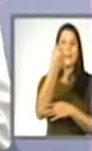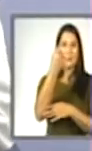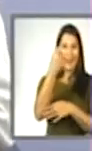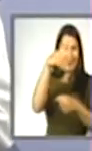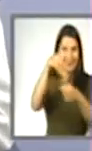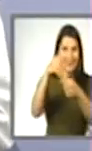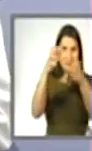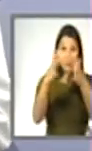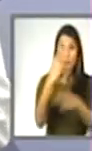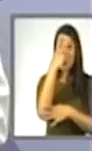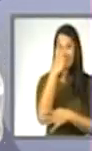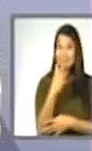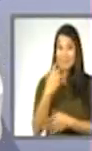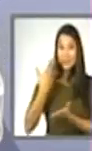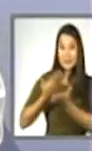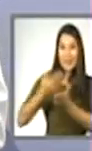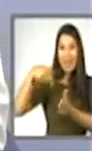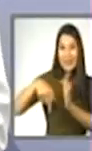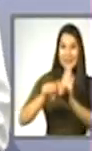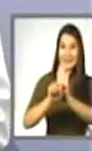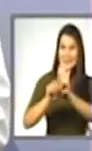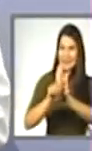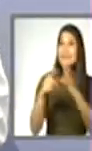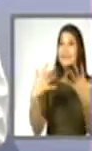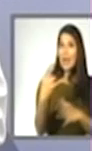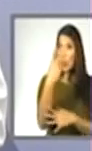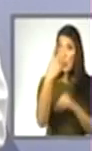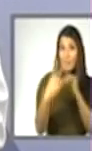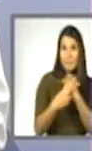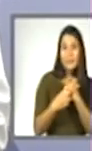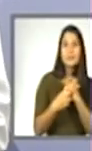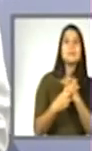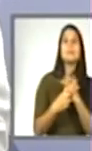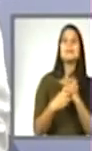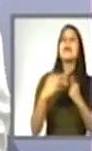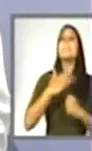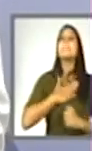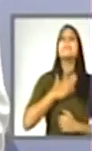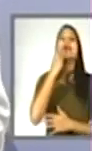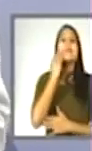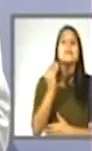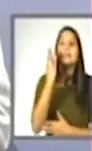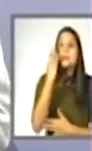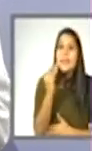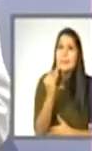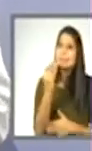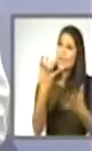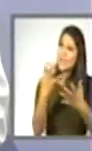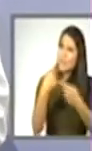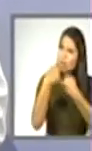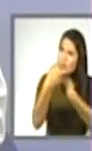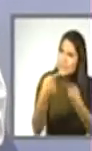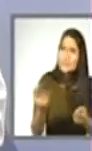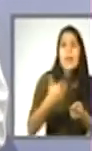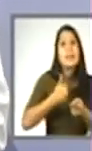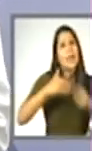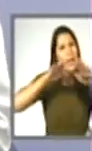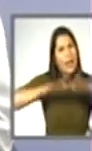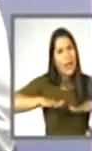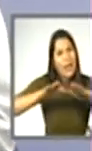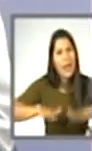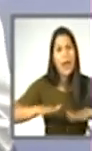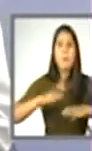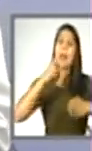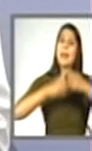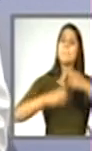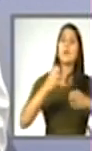penalista, que lo es. Por supuesto, estaría también Rodolfo Pisa, del Partido Unidad Social Cristiano,